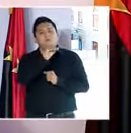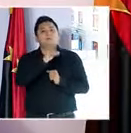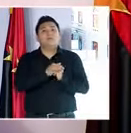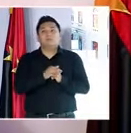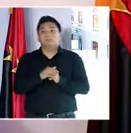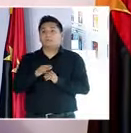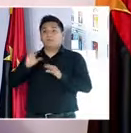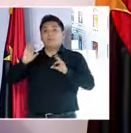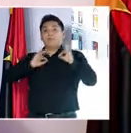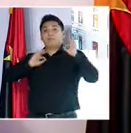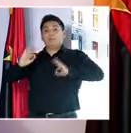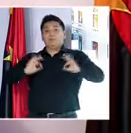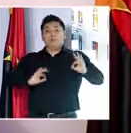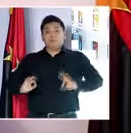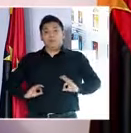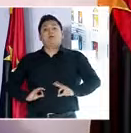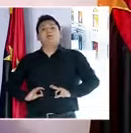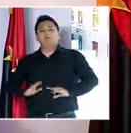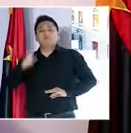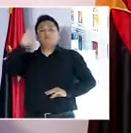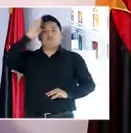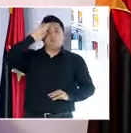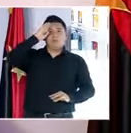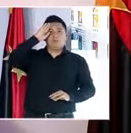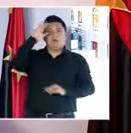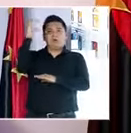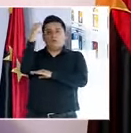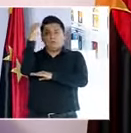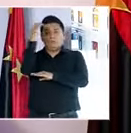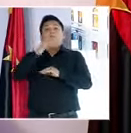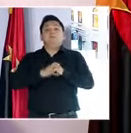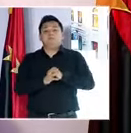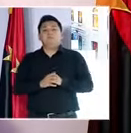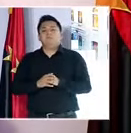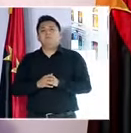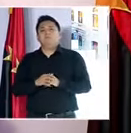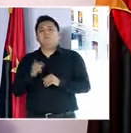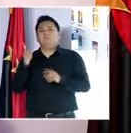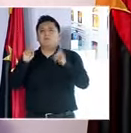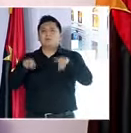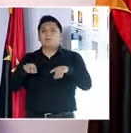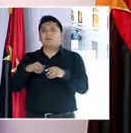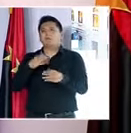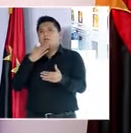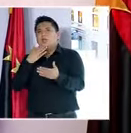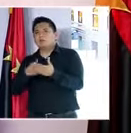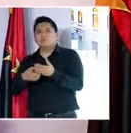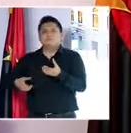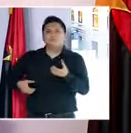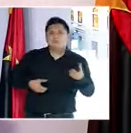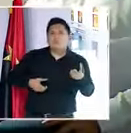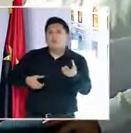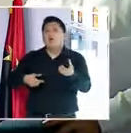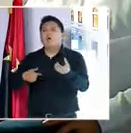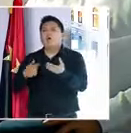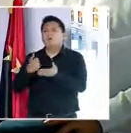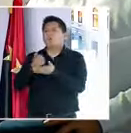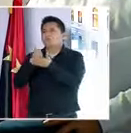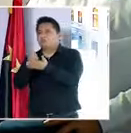del Ejército Nacional, de la Policía Nacional, a los organismos de socorro, a los órganos de